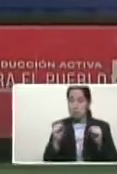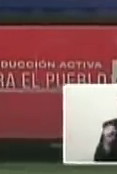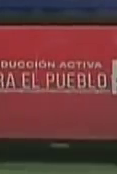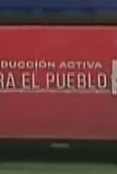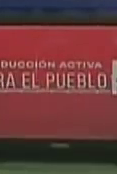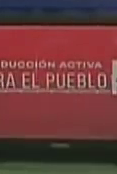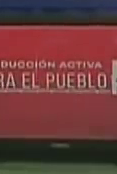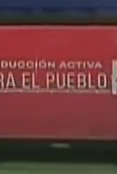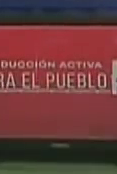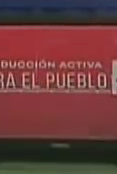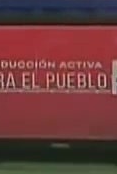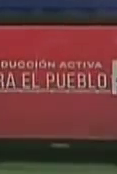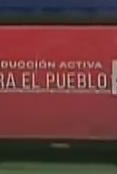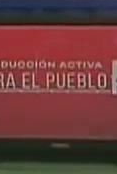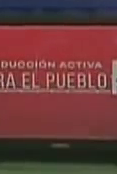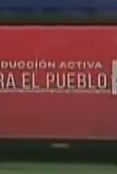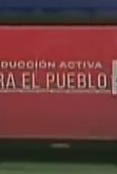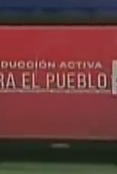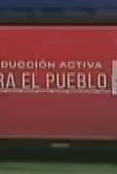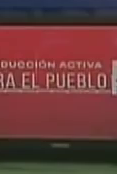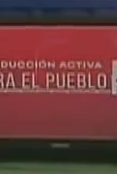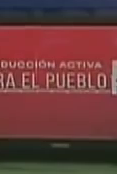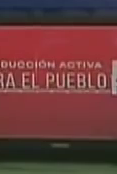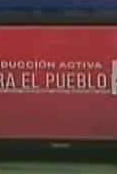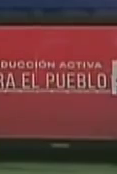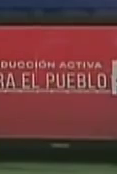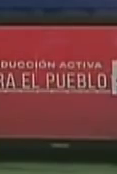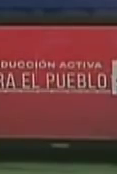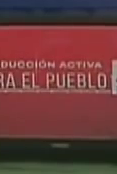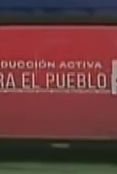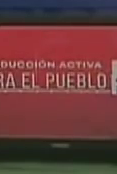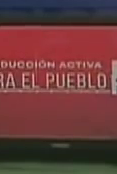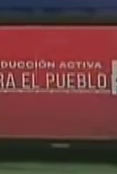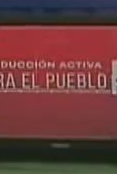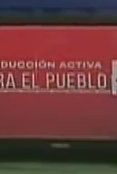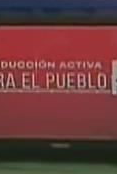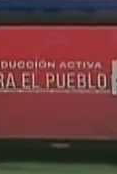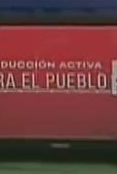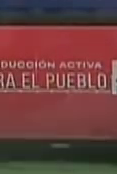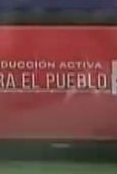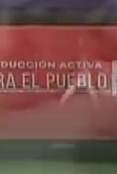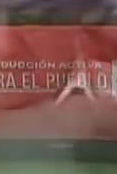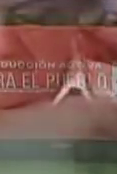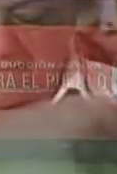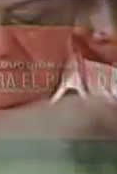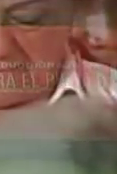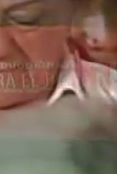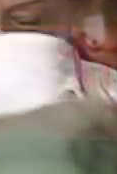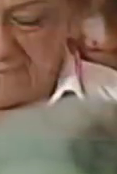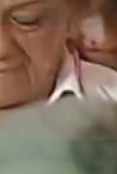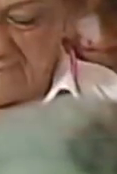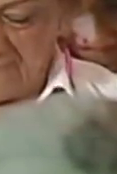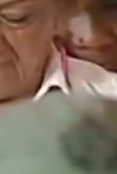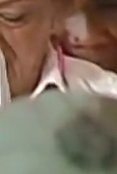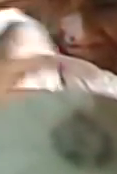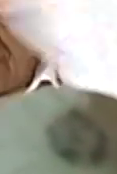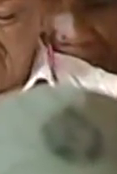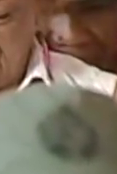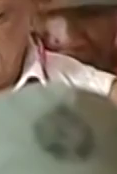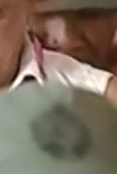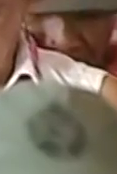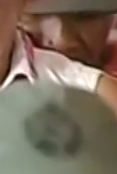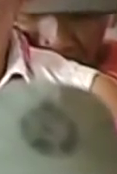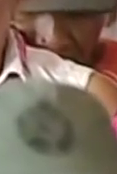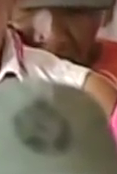perdimos. En 2007 le tocó al comandante Chávez reconocer, por ahora no se pudo.